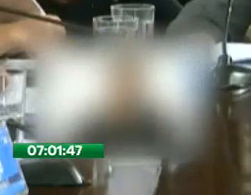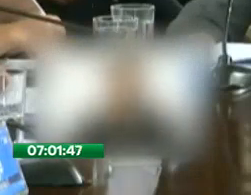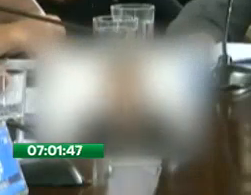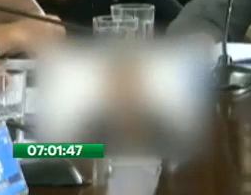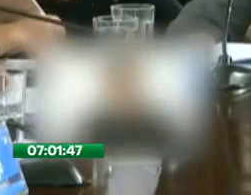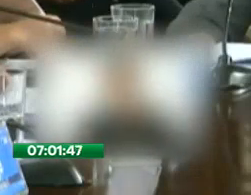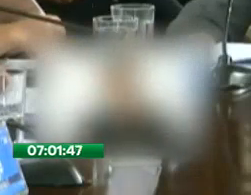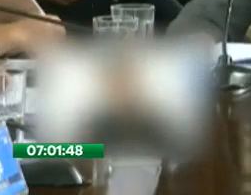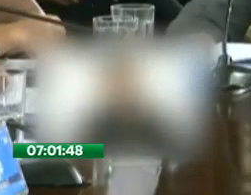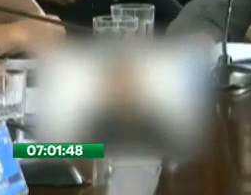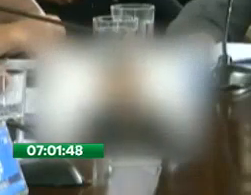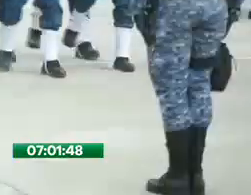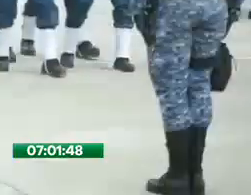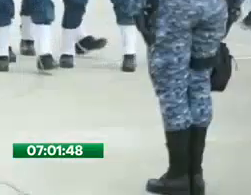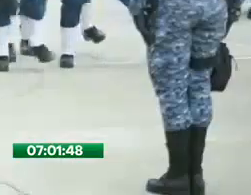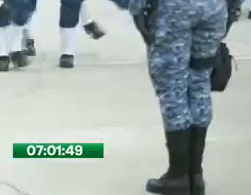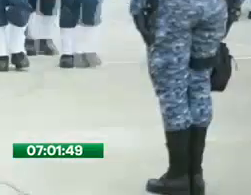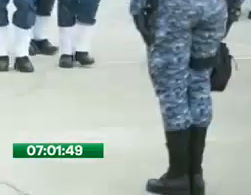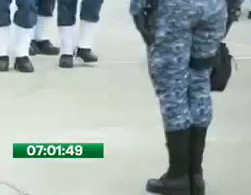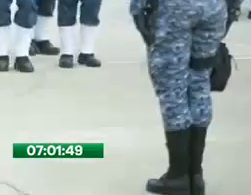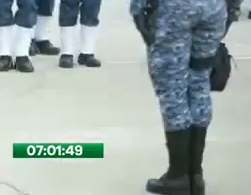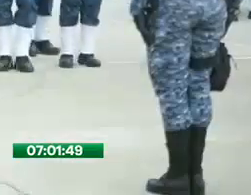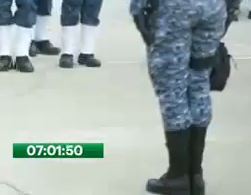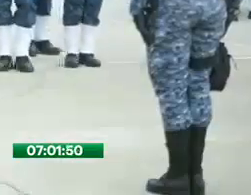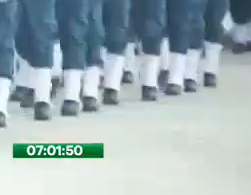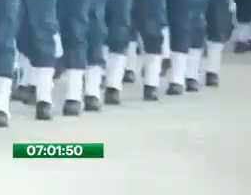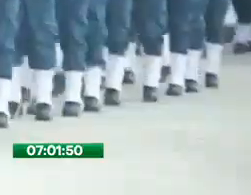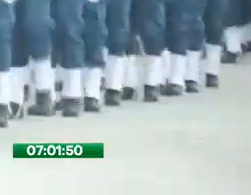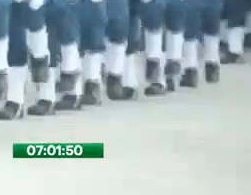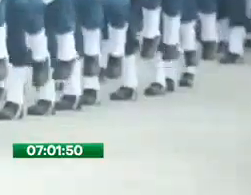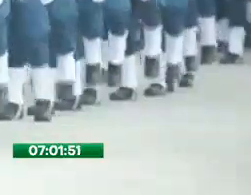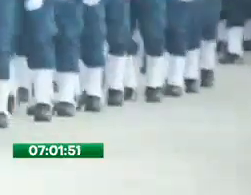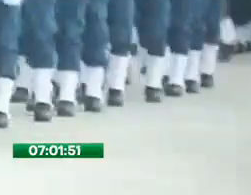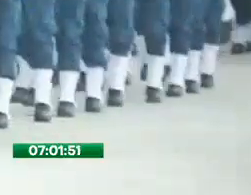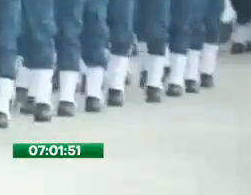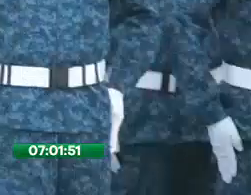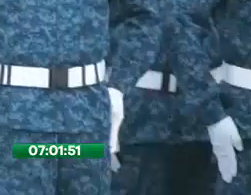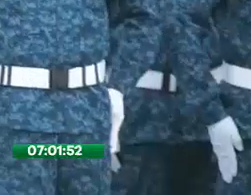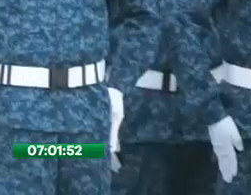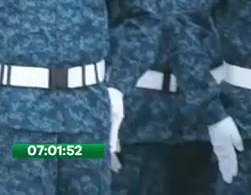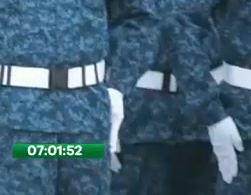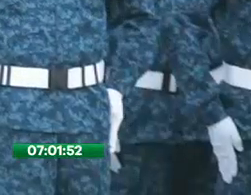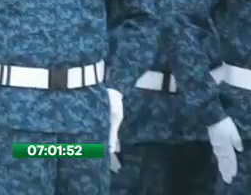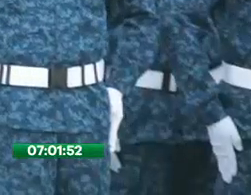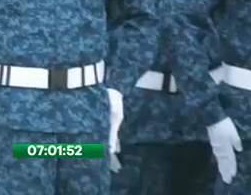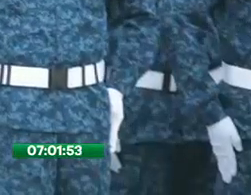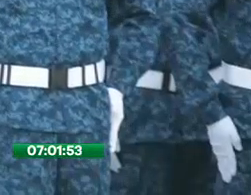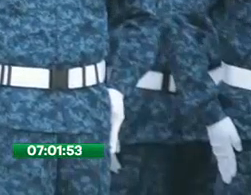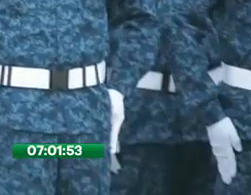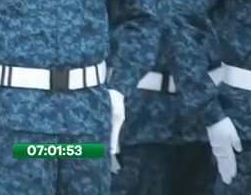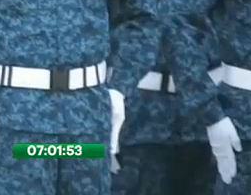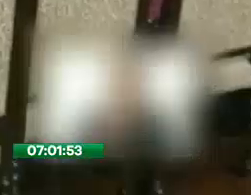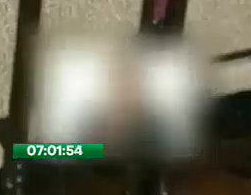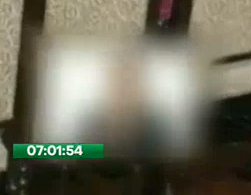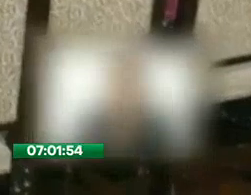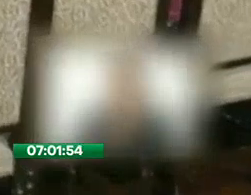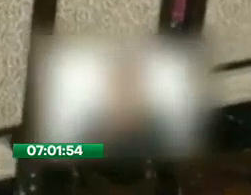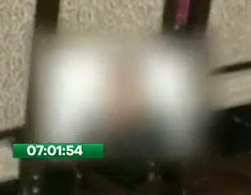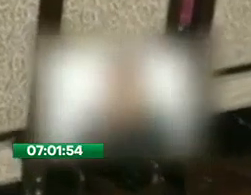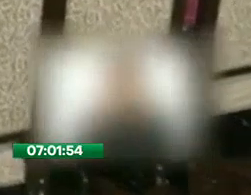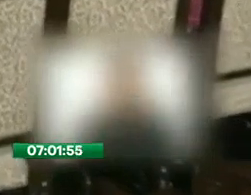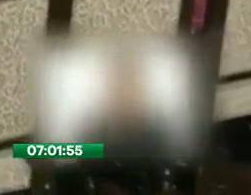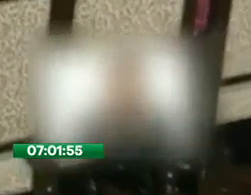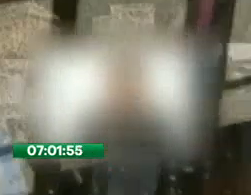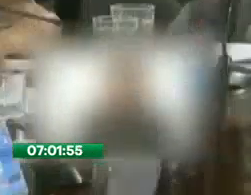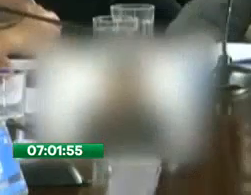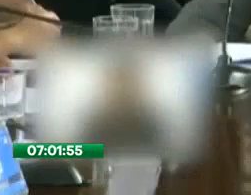municipal, la dirección de gestión, riesgo y cooperación y también la dirección Amiga No Está Sola. Se va a consolidar